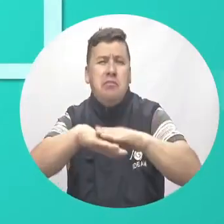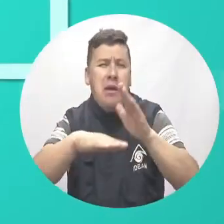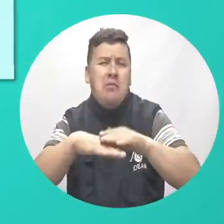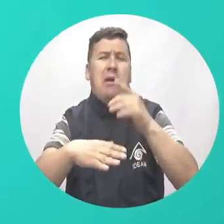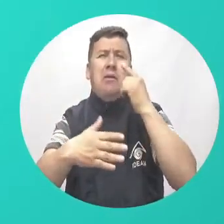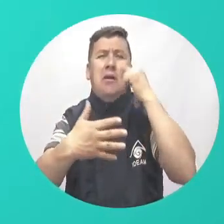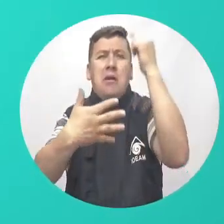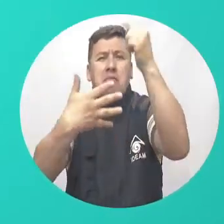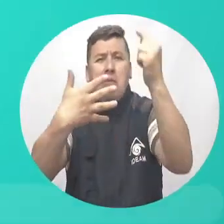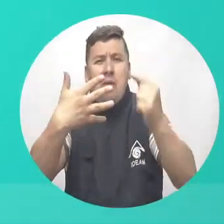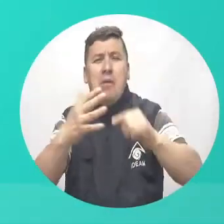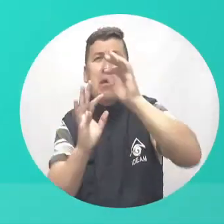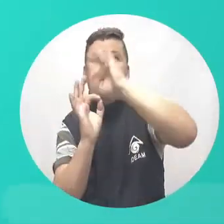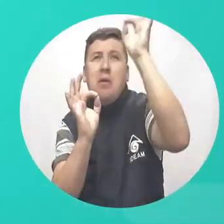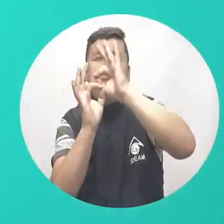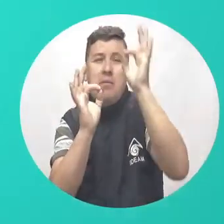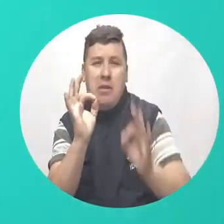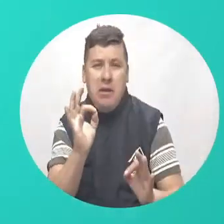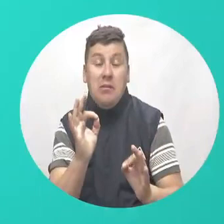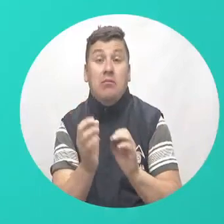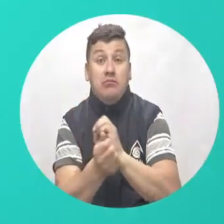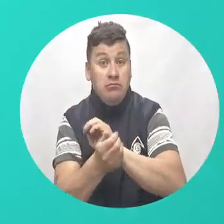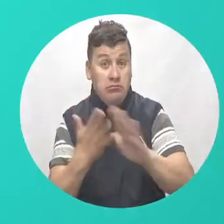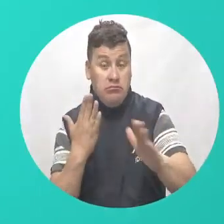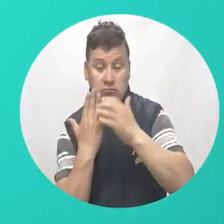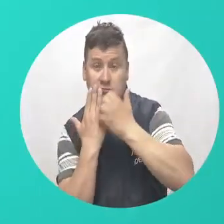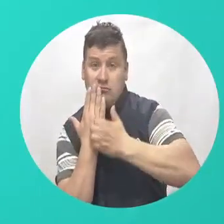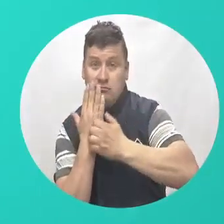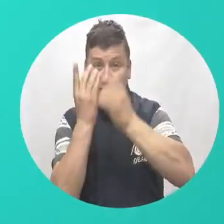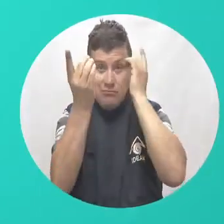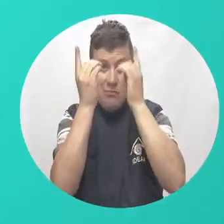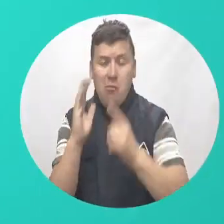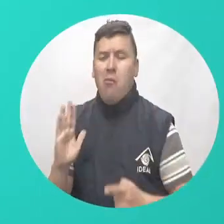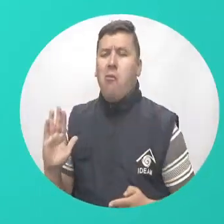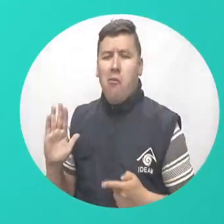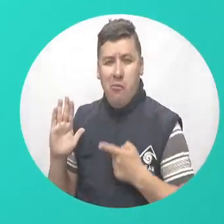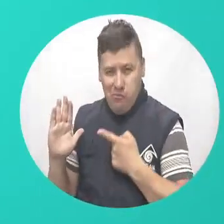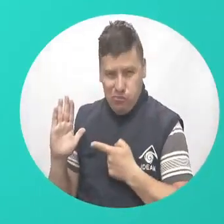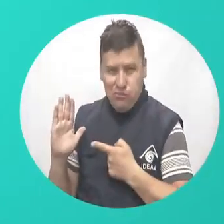alertas a nivel municipal. Disponible gratis para iOS y Android.